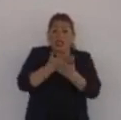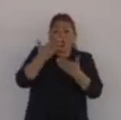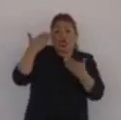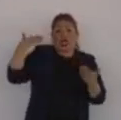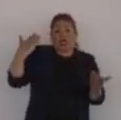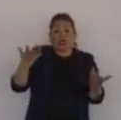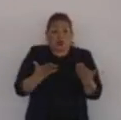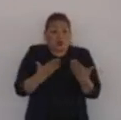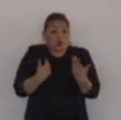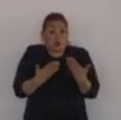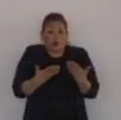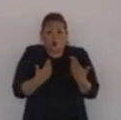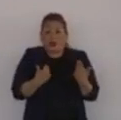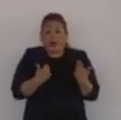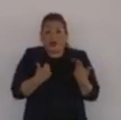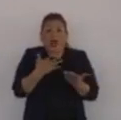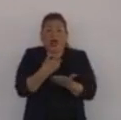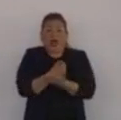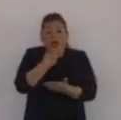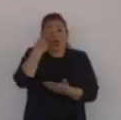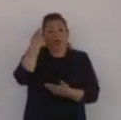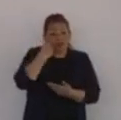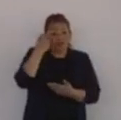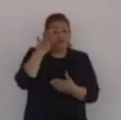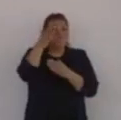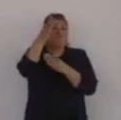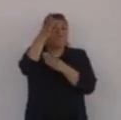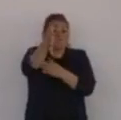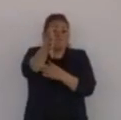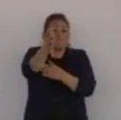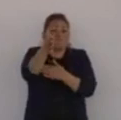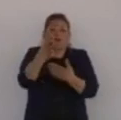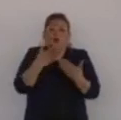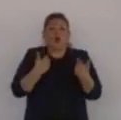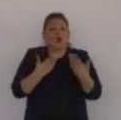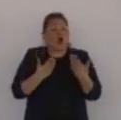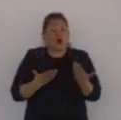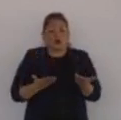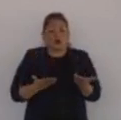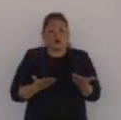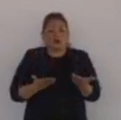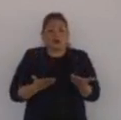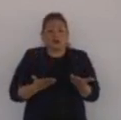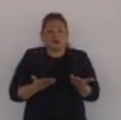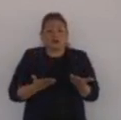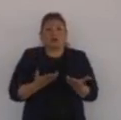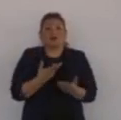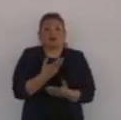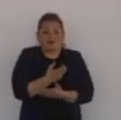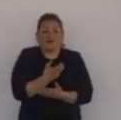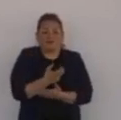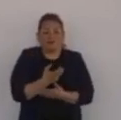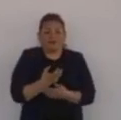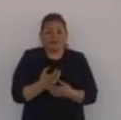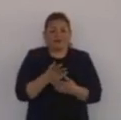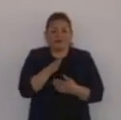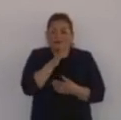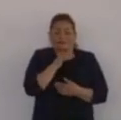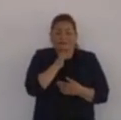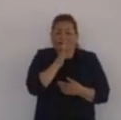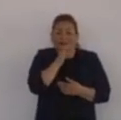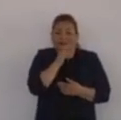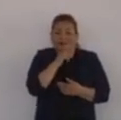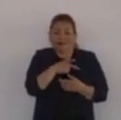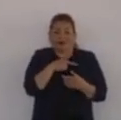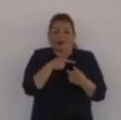les garantizara tener una pensión al final de su vida. Y eso no significa que los